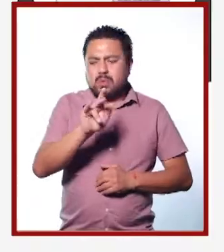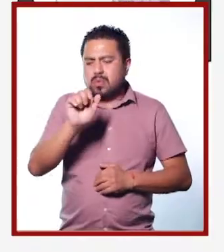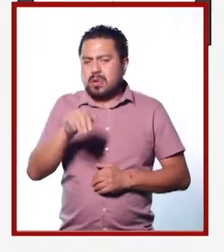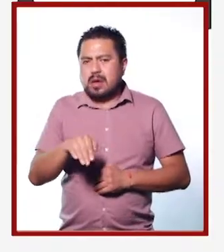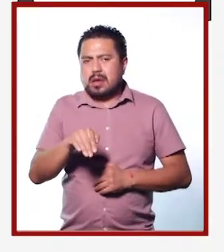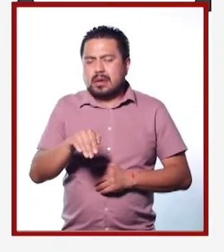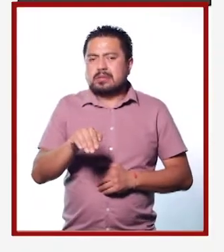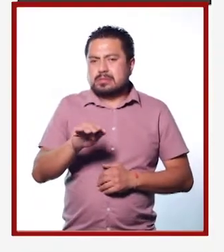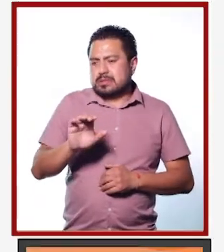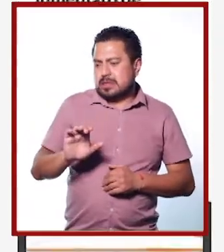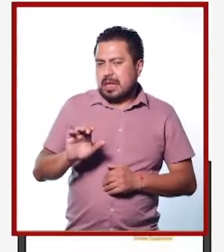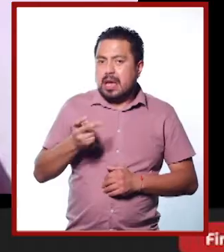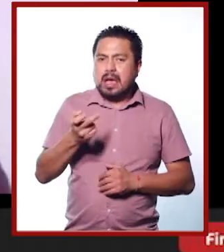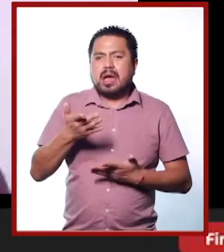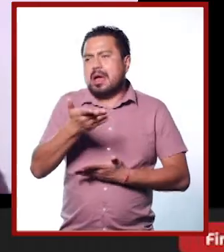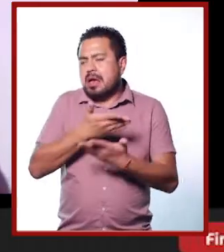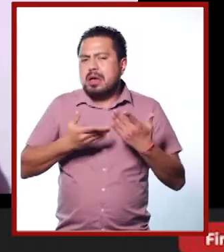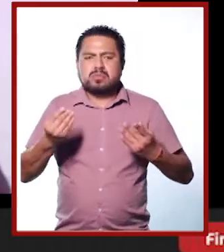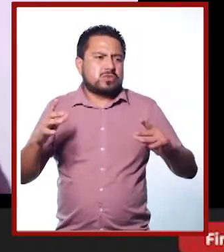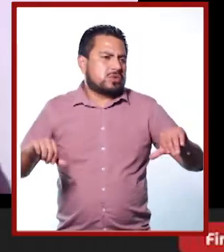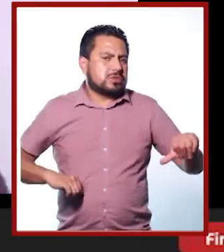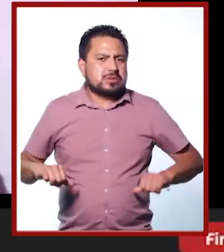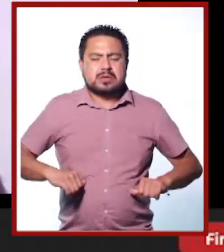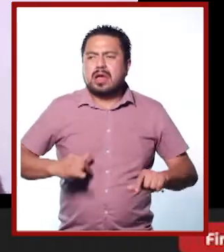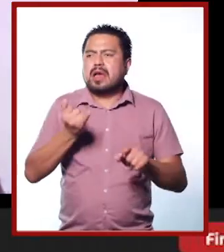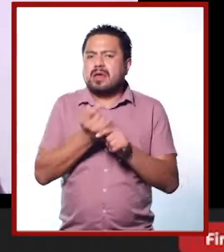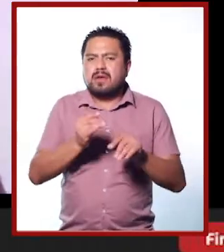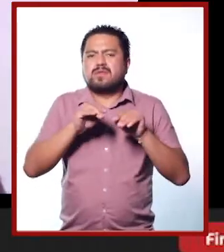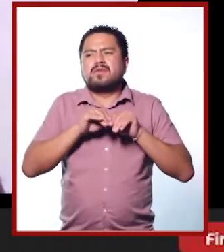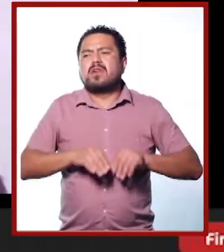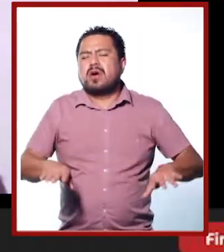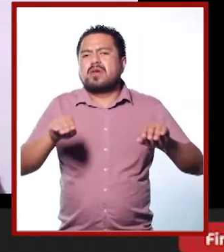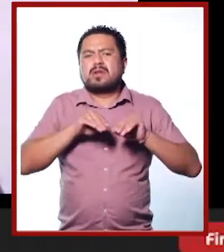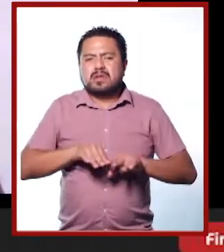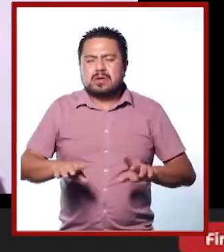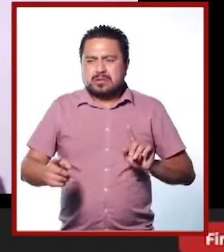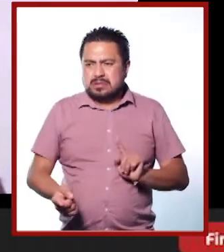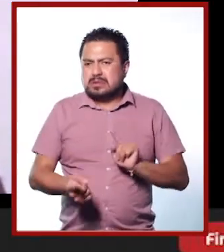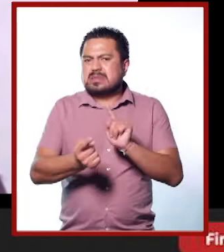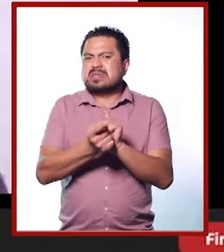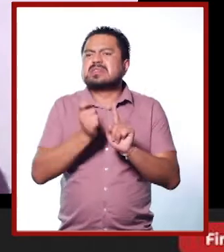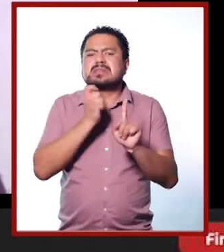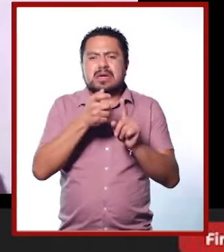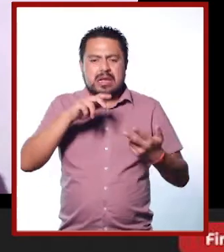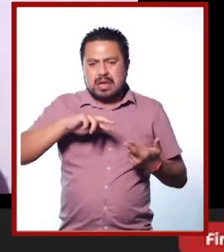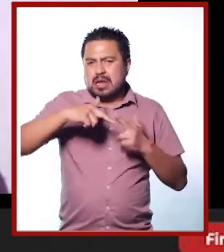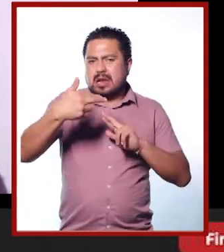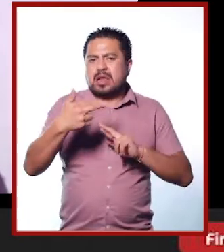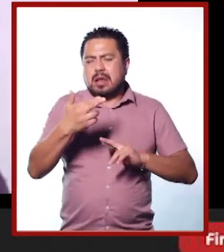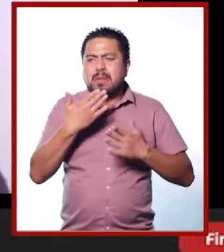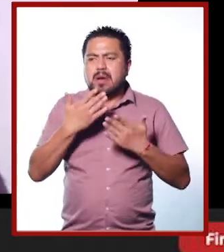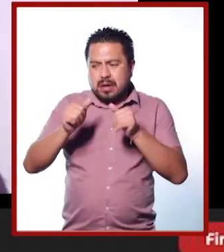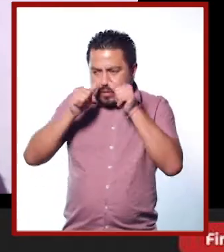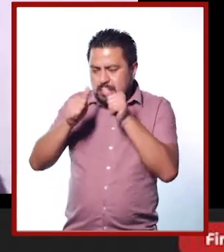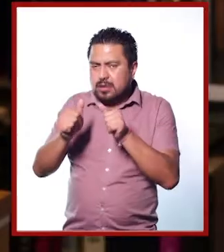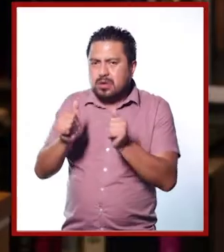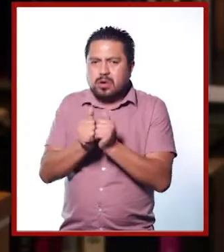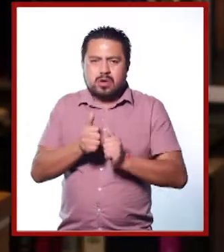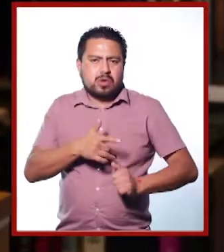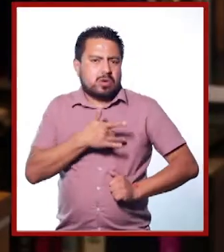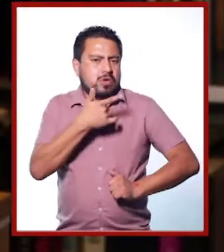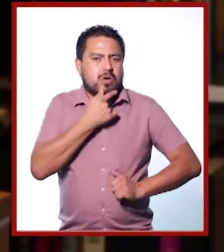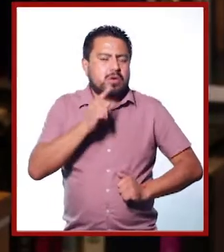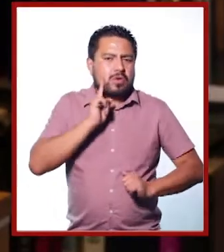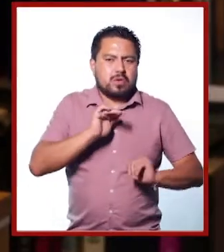UAM-C. Y bueno, ahí compartimos muchas actividades y también información que van dirigidas a tener relaciones de buen trato desde la perspectiva de